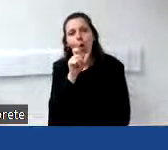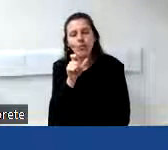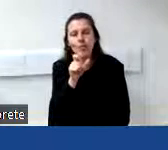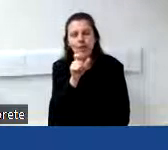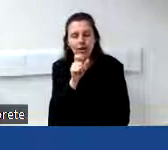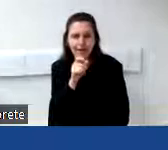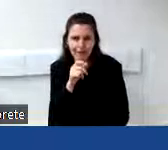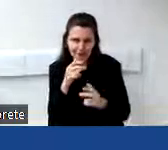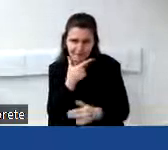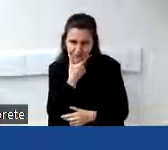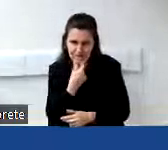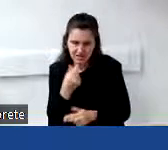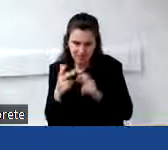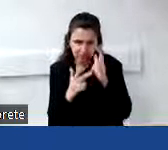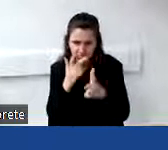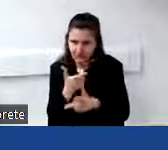Respetar sus tiempos.